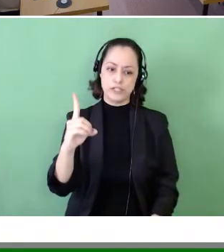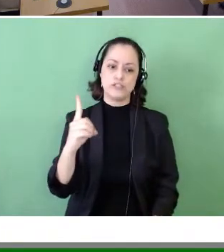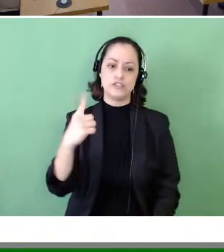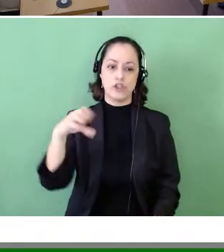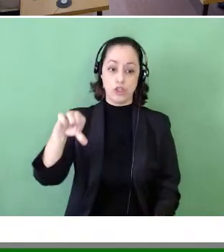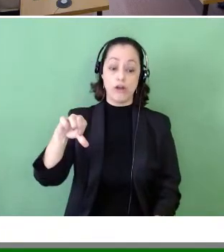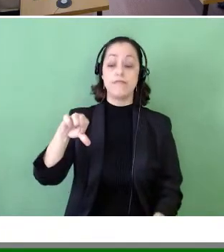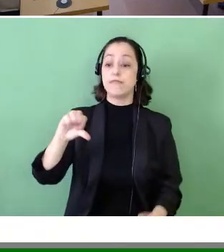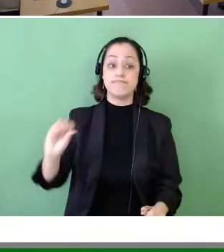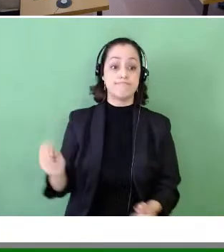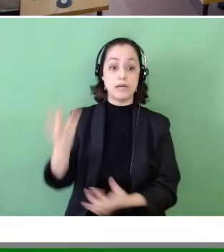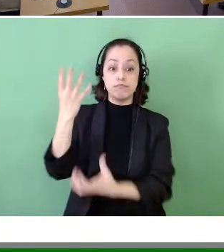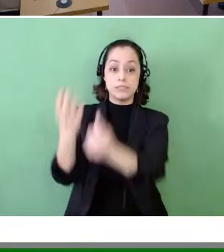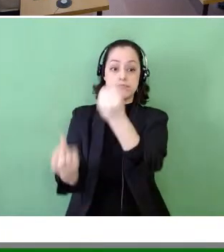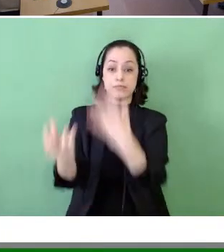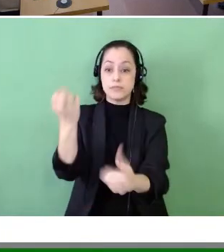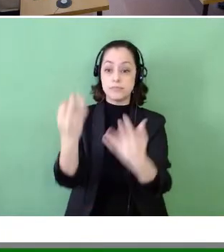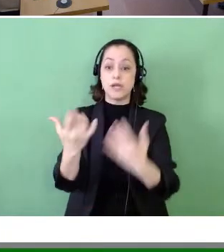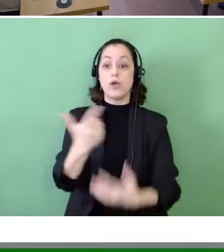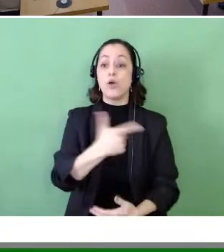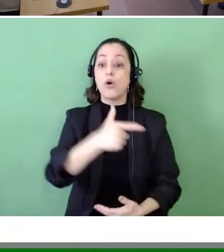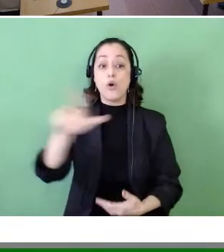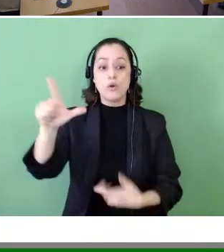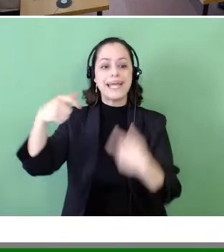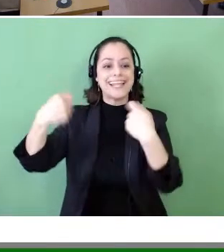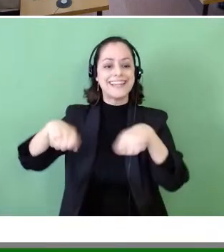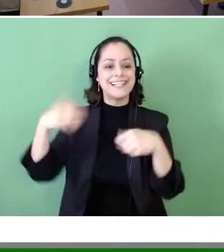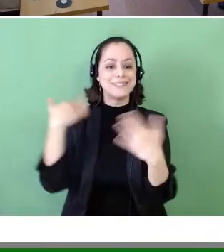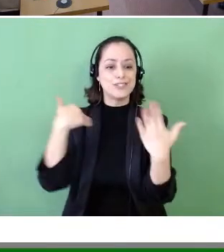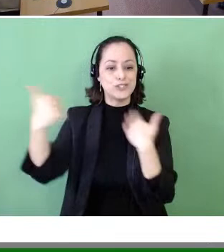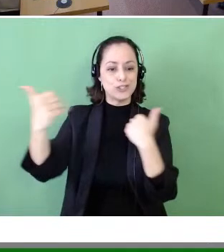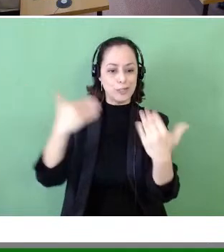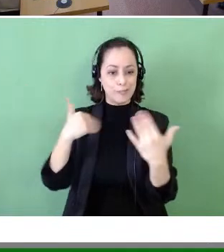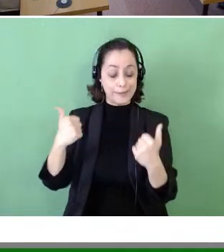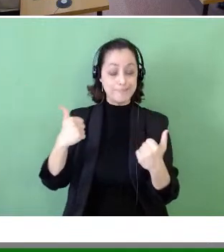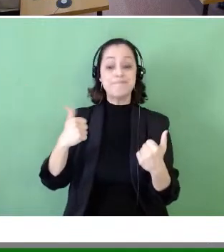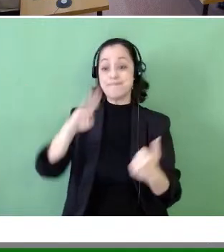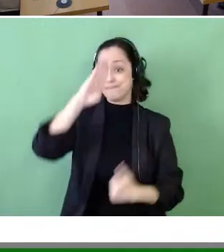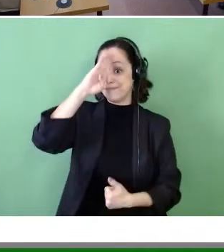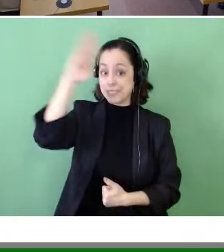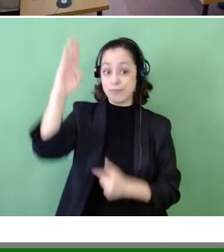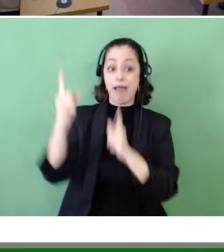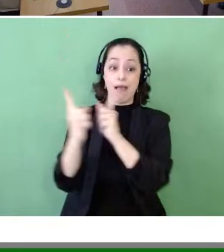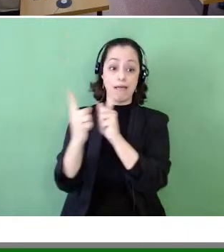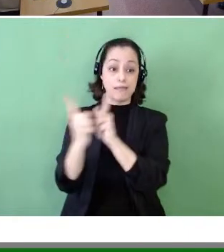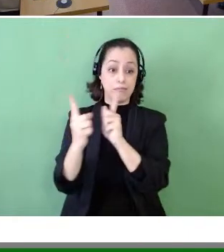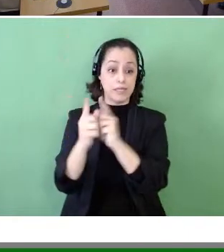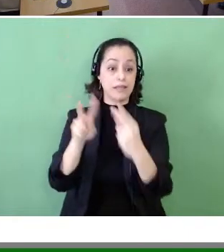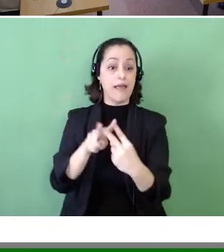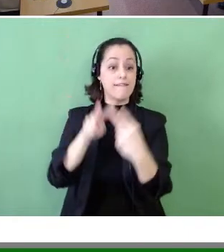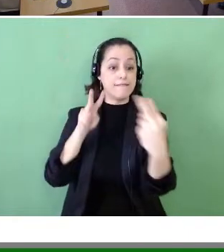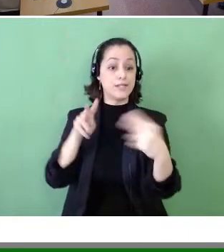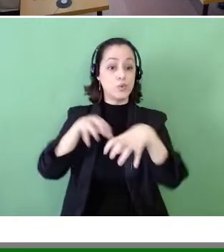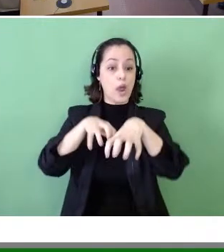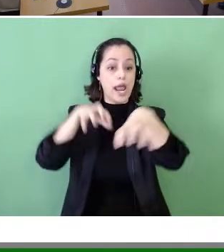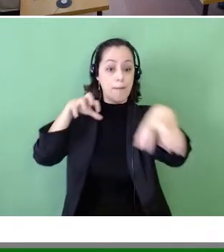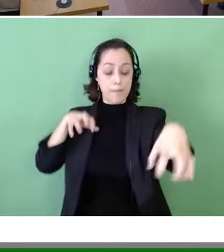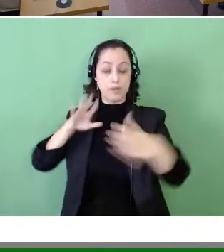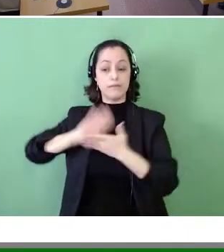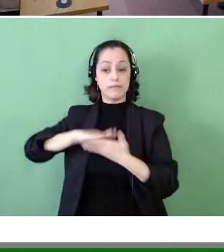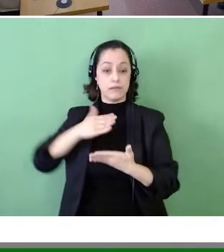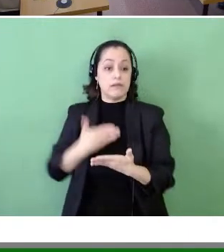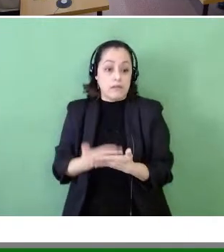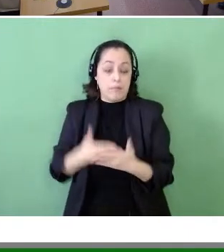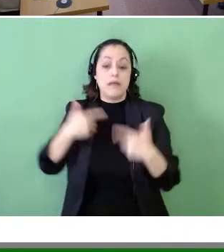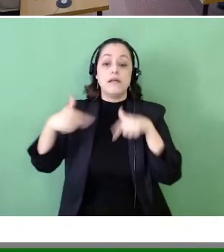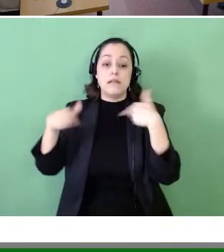ocasionó un crecimiento muy grande de demandas, sobre todo de demandas de atendimiento remoto, de intérpretes que pudieran